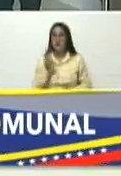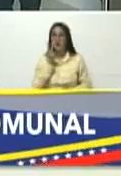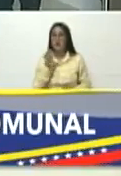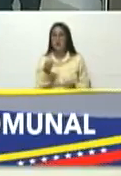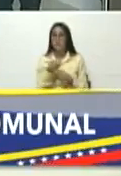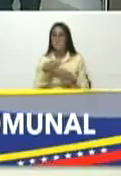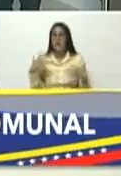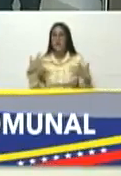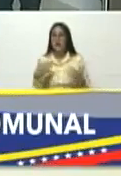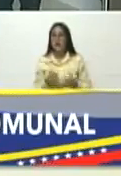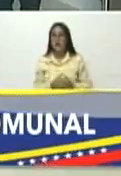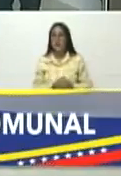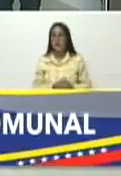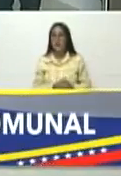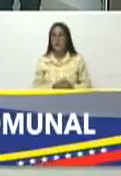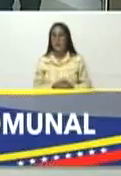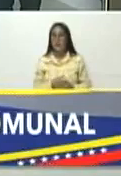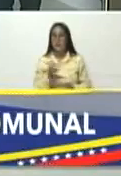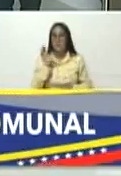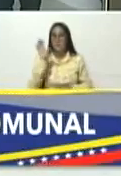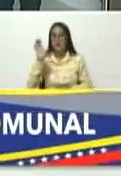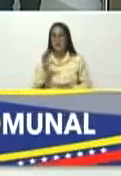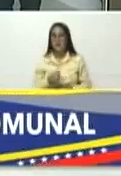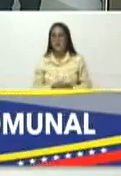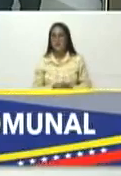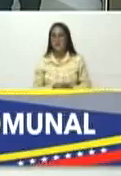milagro de nuestra patria.